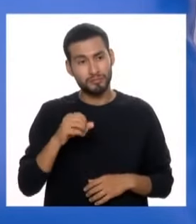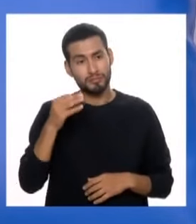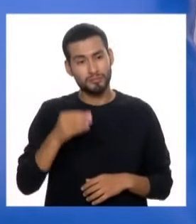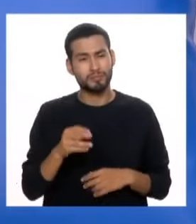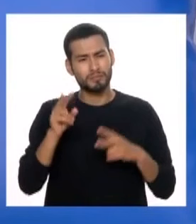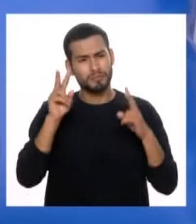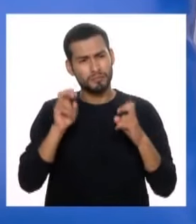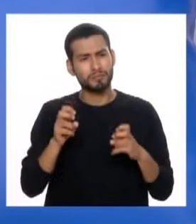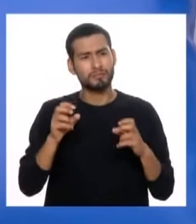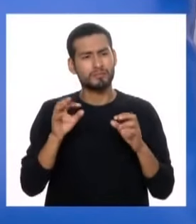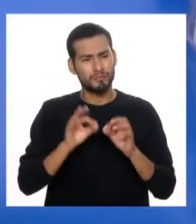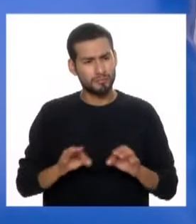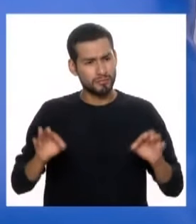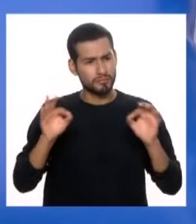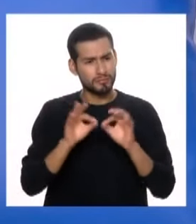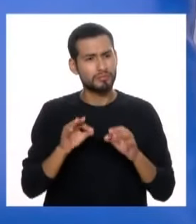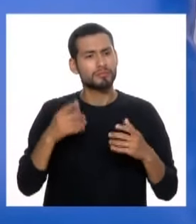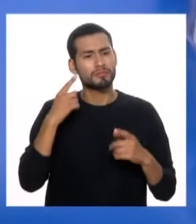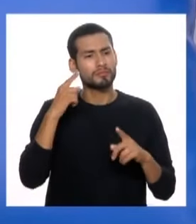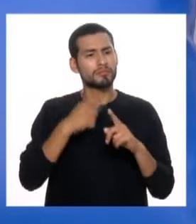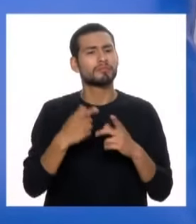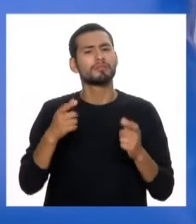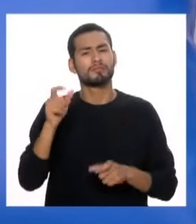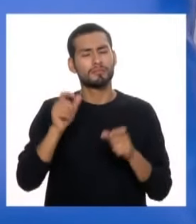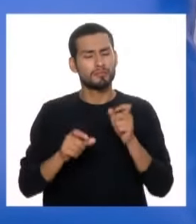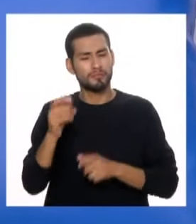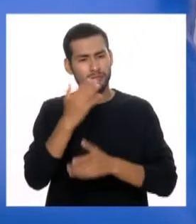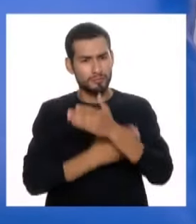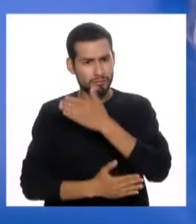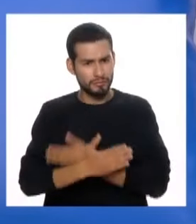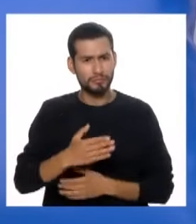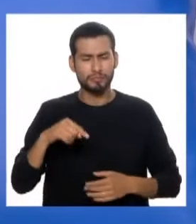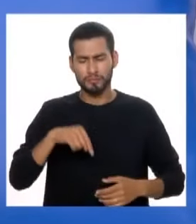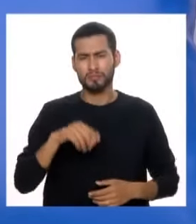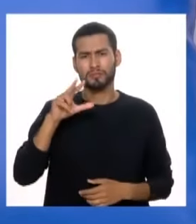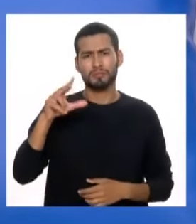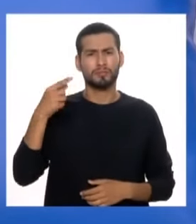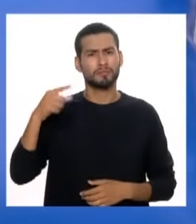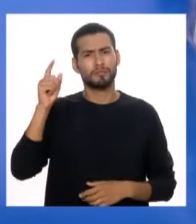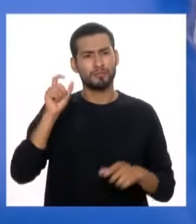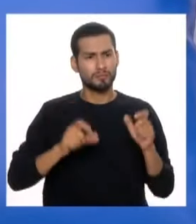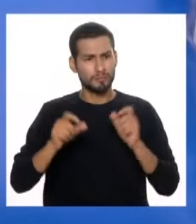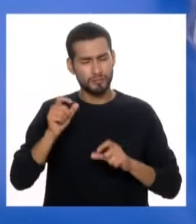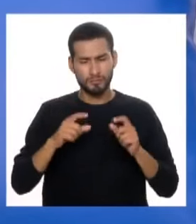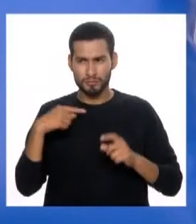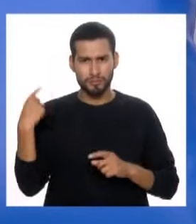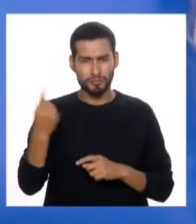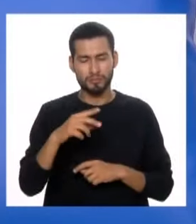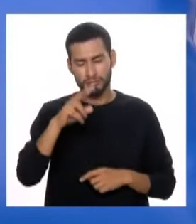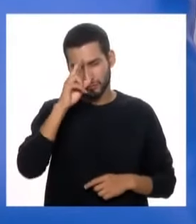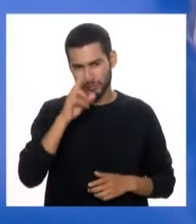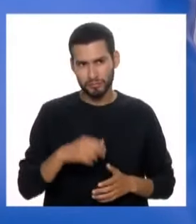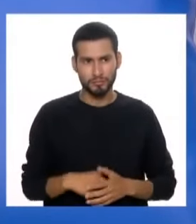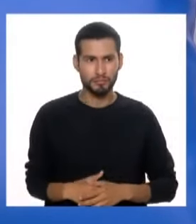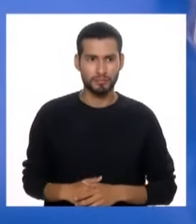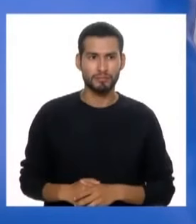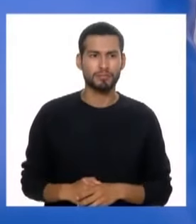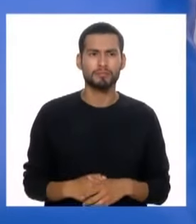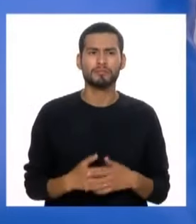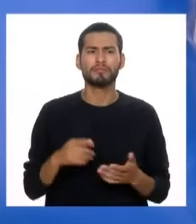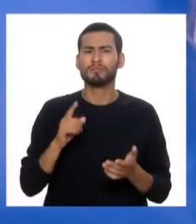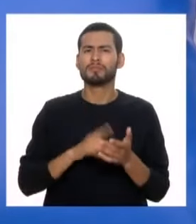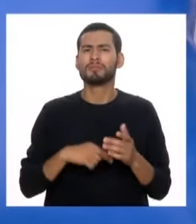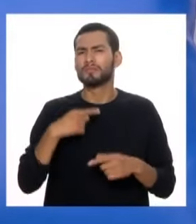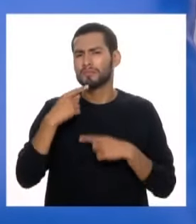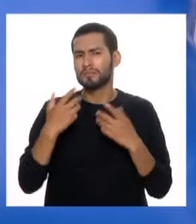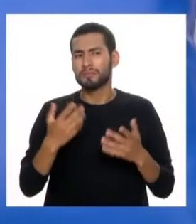es un tema fundamental para las personas con discapacidad, que somos más de 3 millones de personas a nivel nacional. ¿Qué dice la